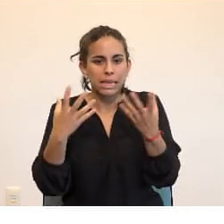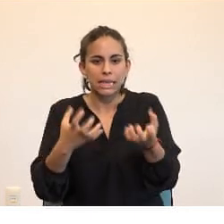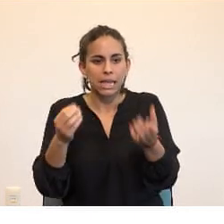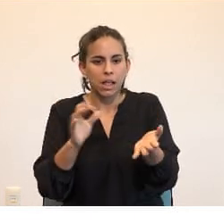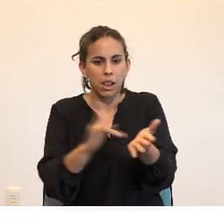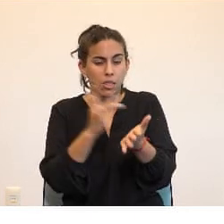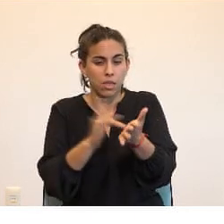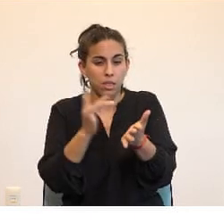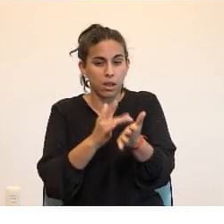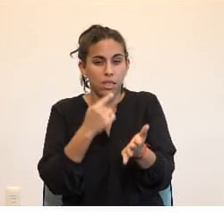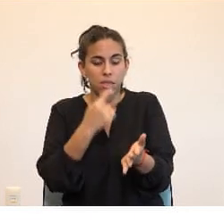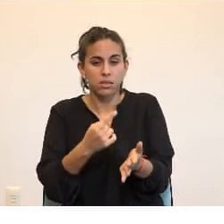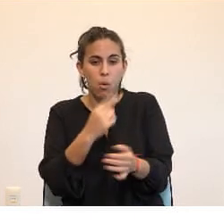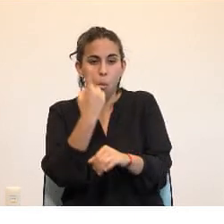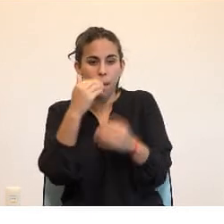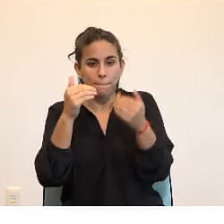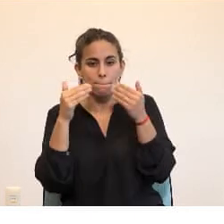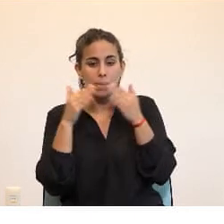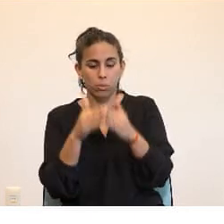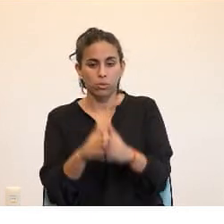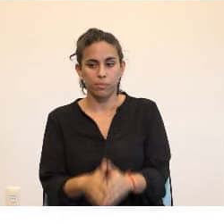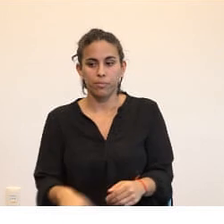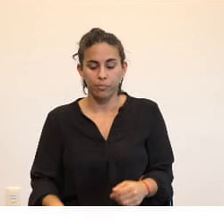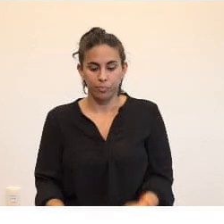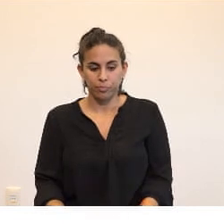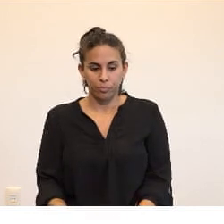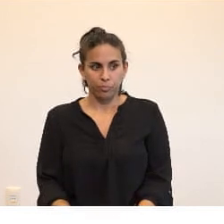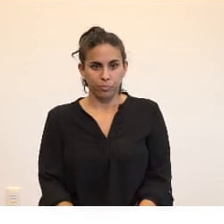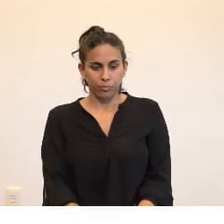digitales? Dice una de las preguntas.